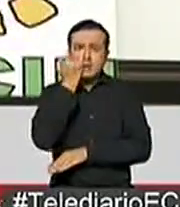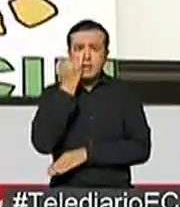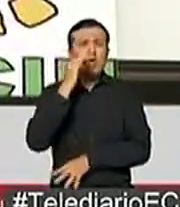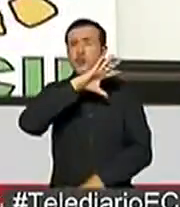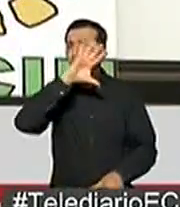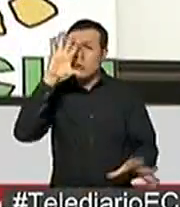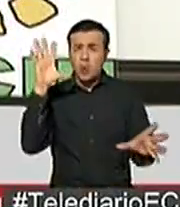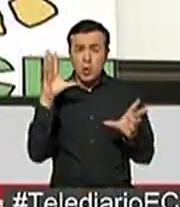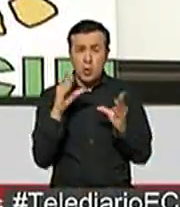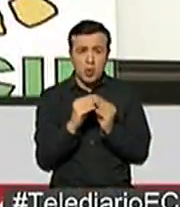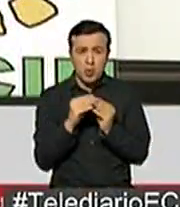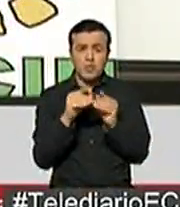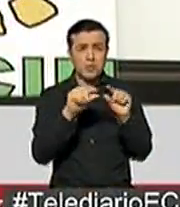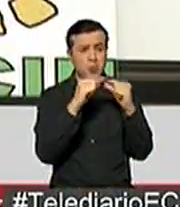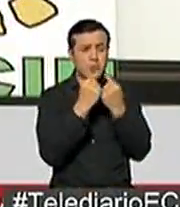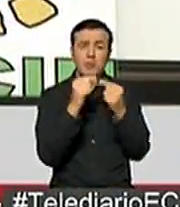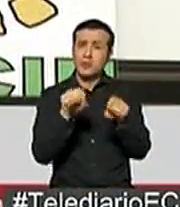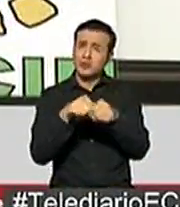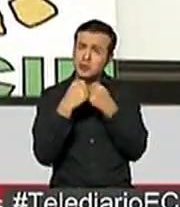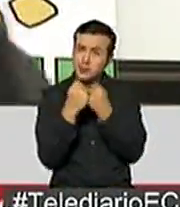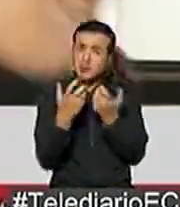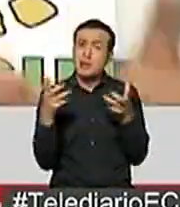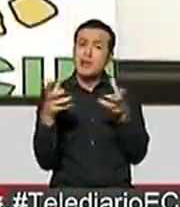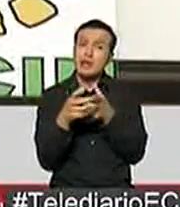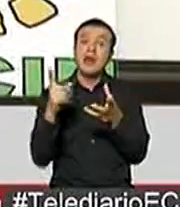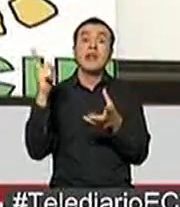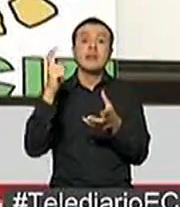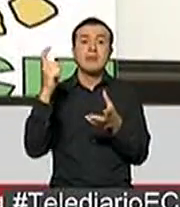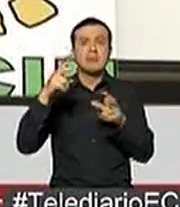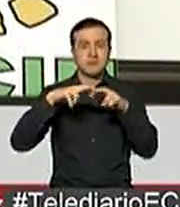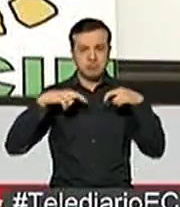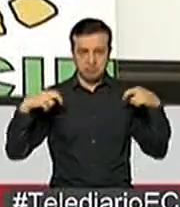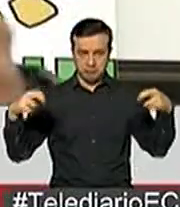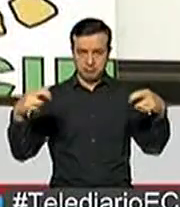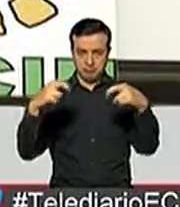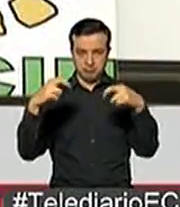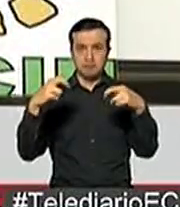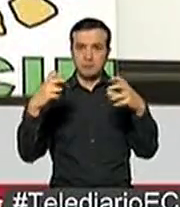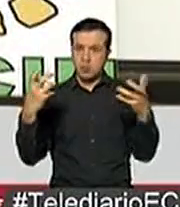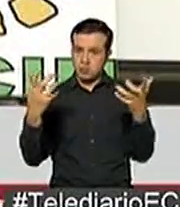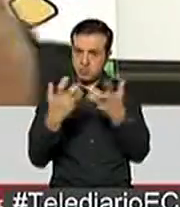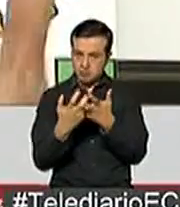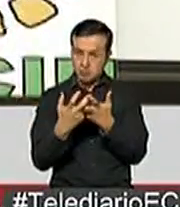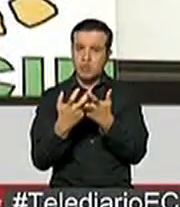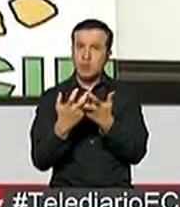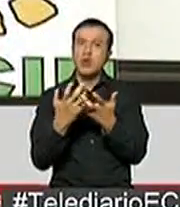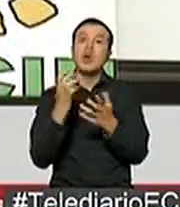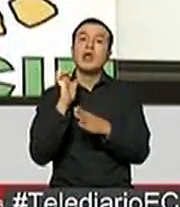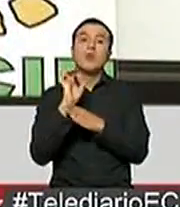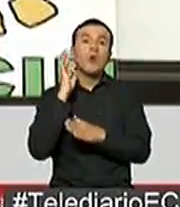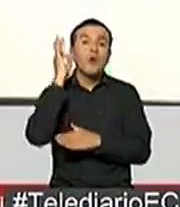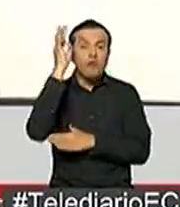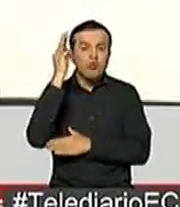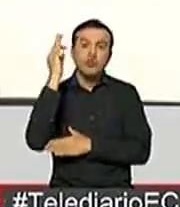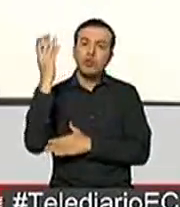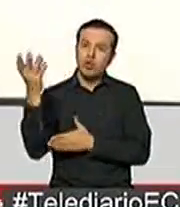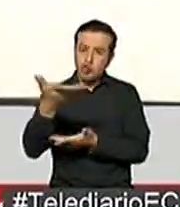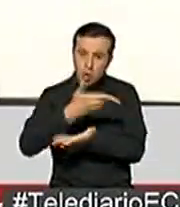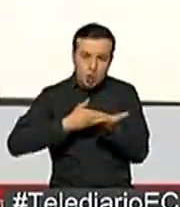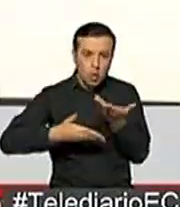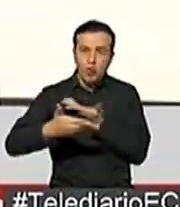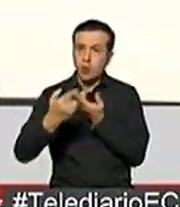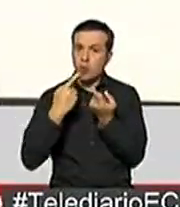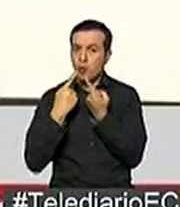todos los sectores sociales del país debemos sentarnos en una mesa y en junto a construir el ecuador que todos queremos la fenocín